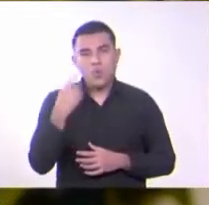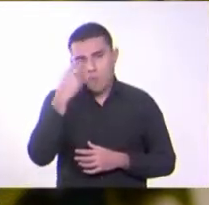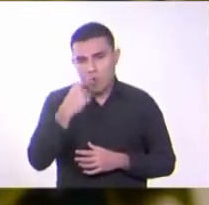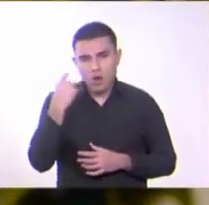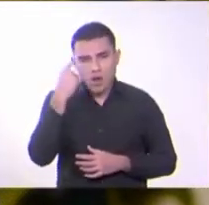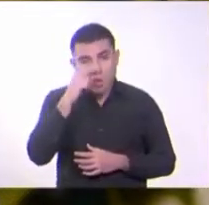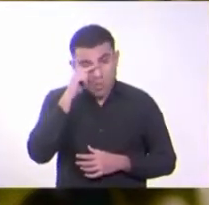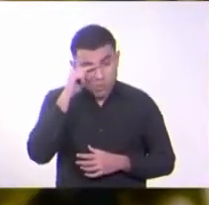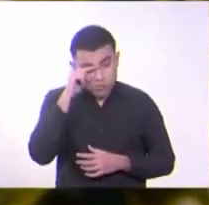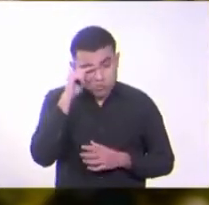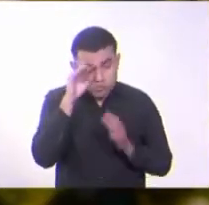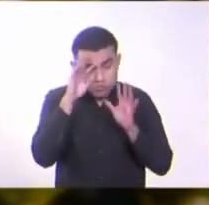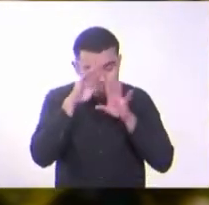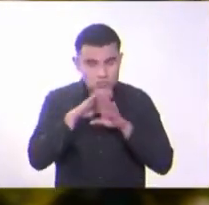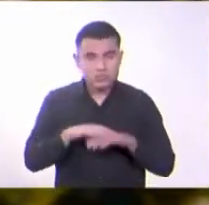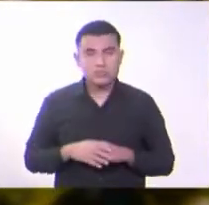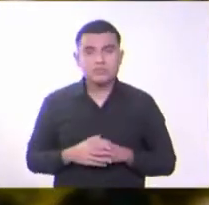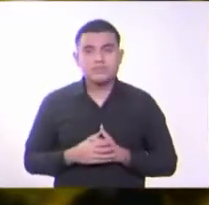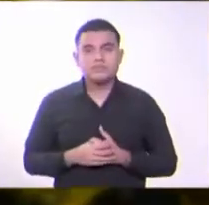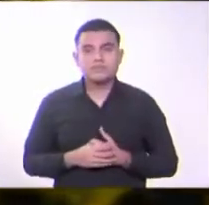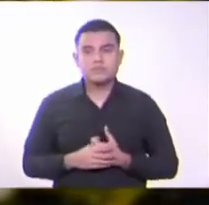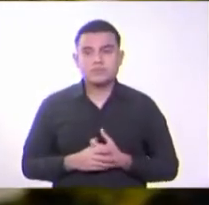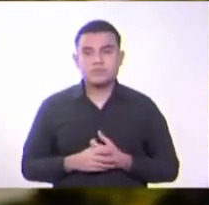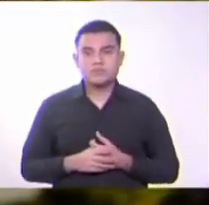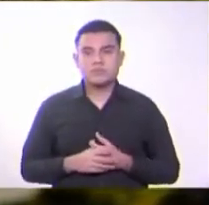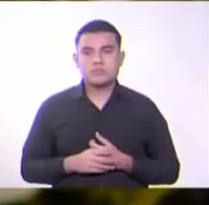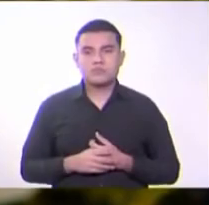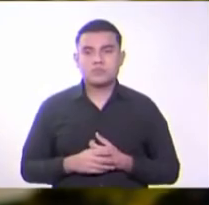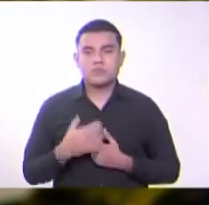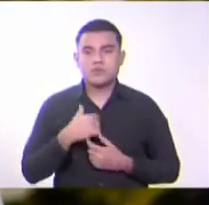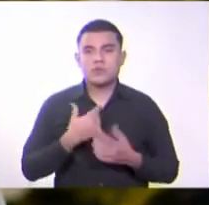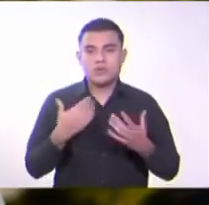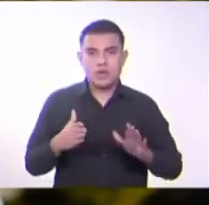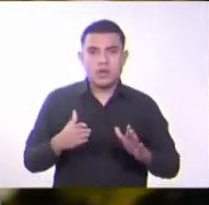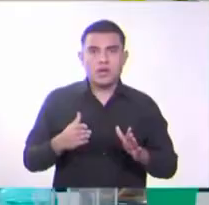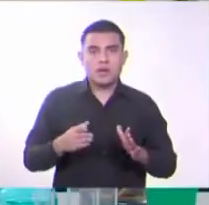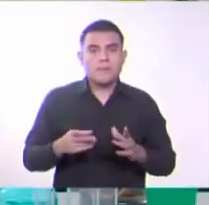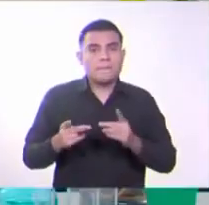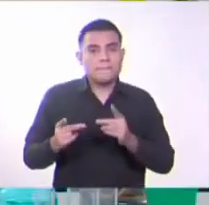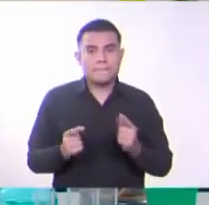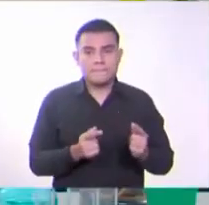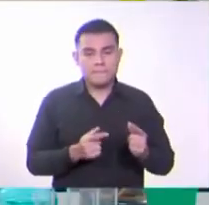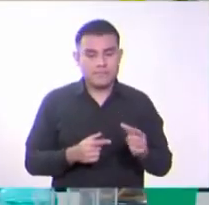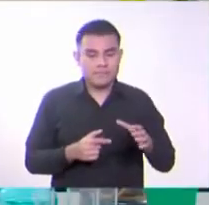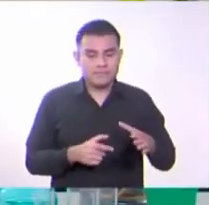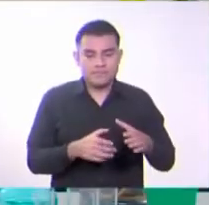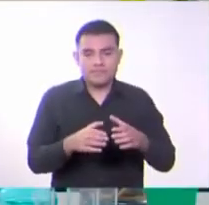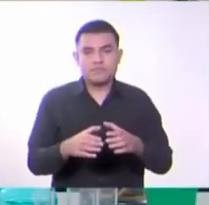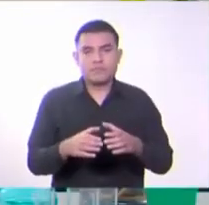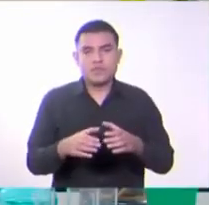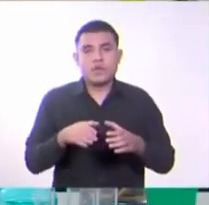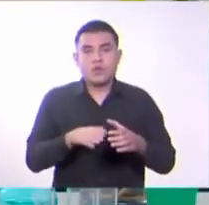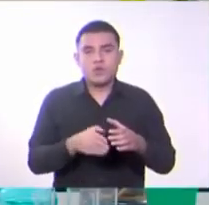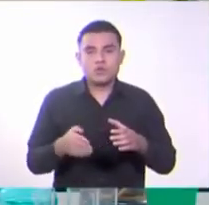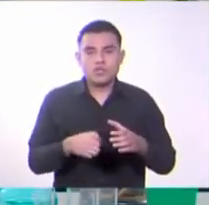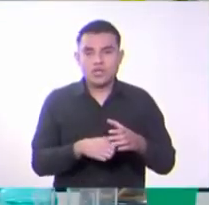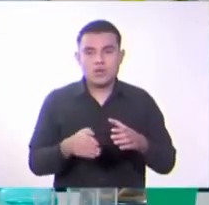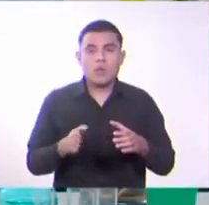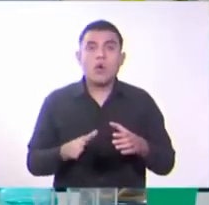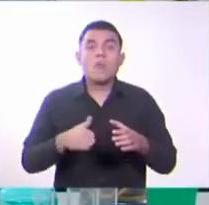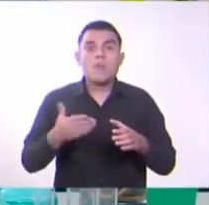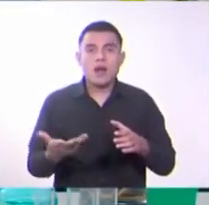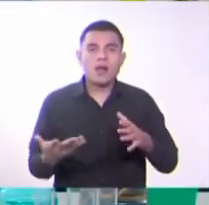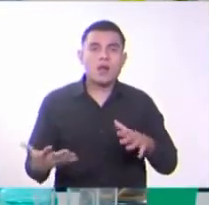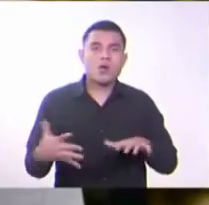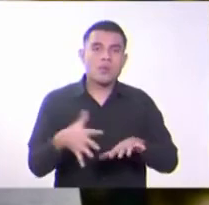oscuro. Yo ya tengo uno aquí preparado, que utilizaremos para combinar